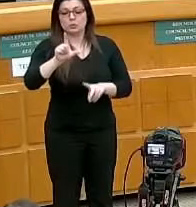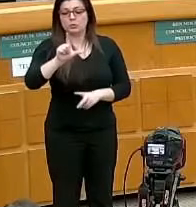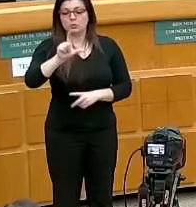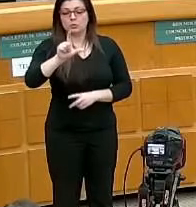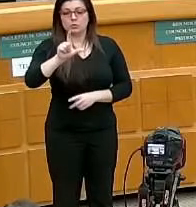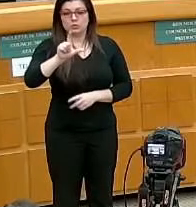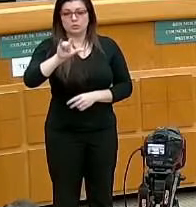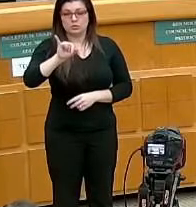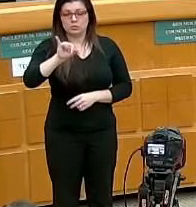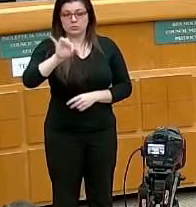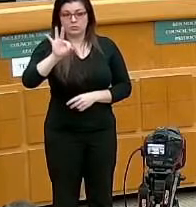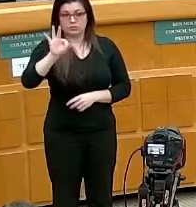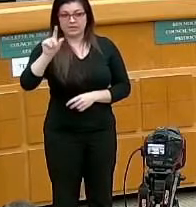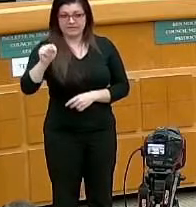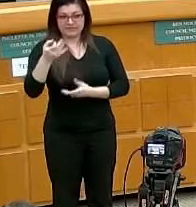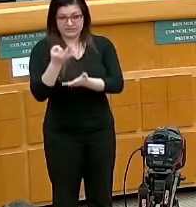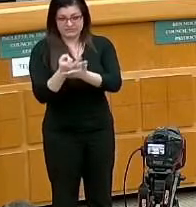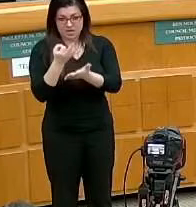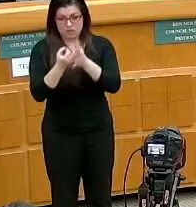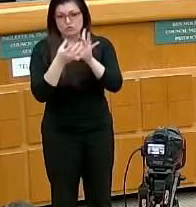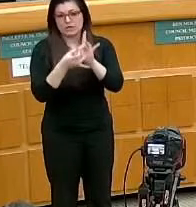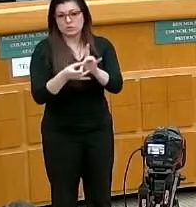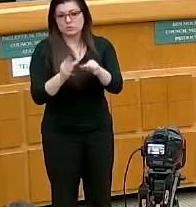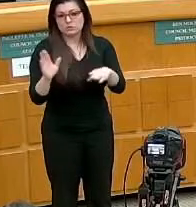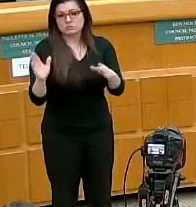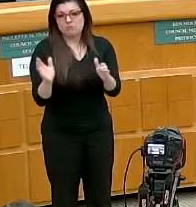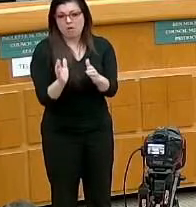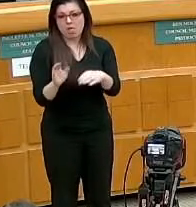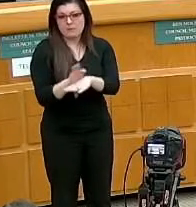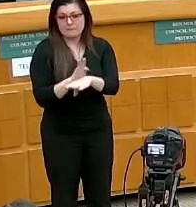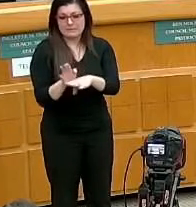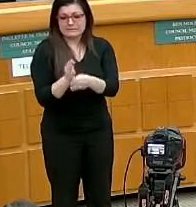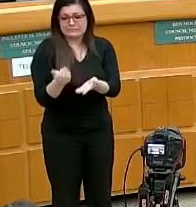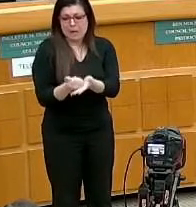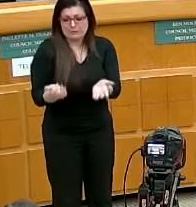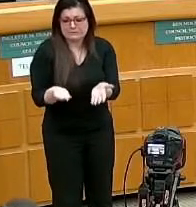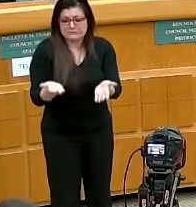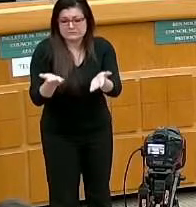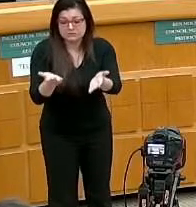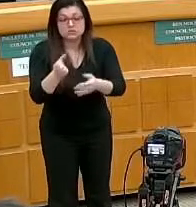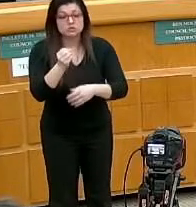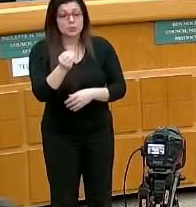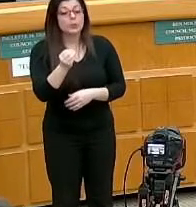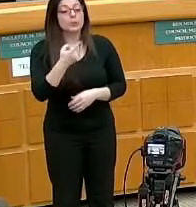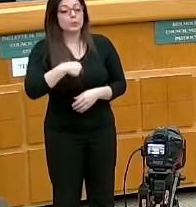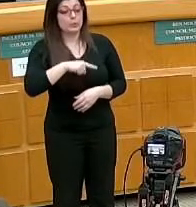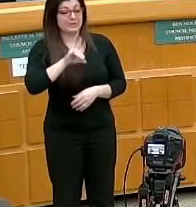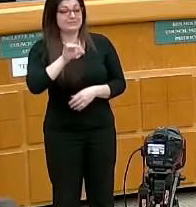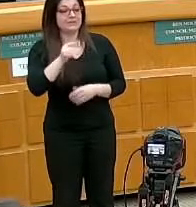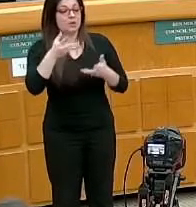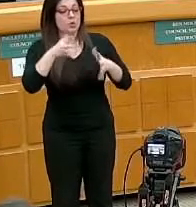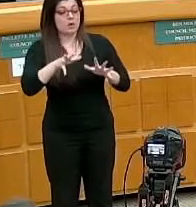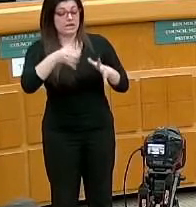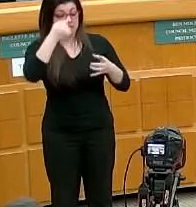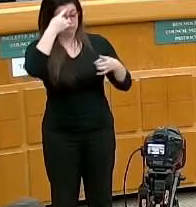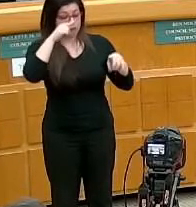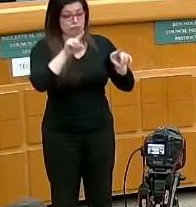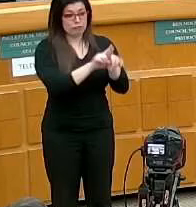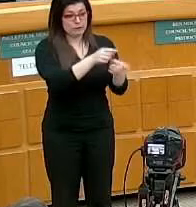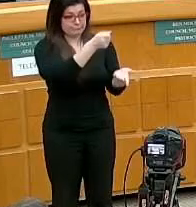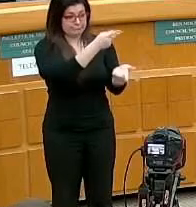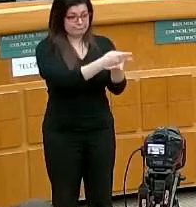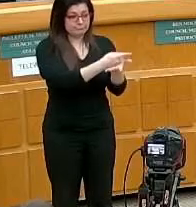Recovery Program. So about a week ago, last Tuesday, City Council approved an agreement with LIFT Fund, Inc. It's